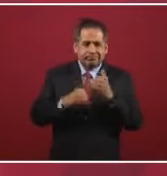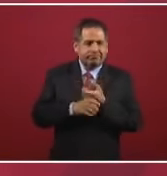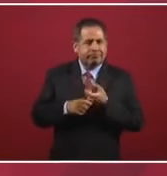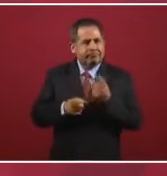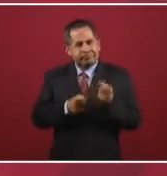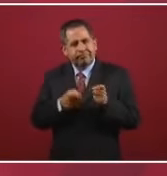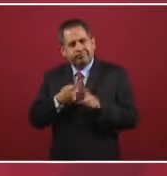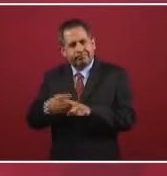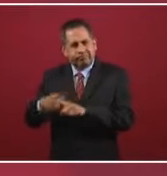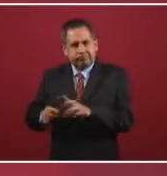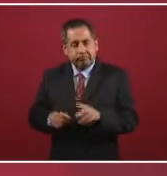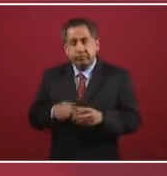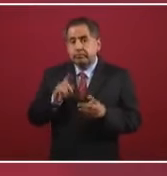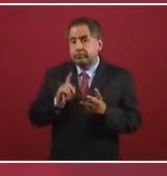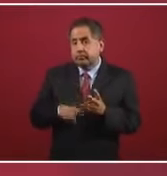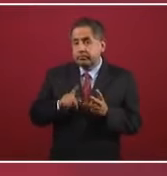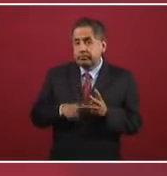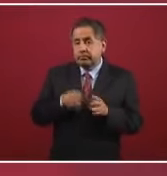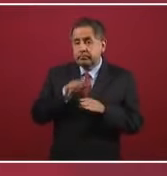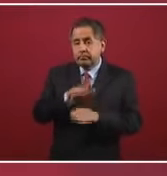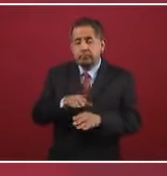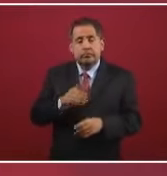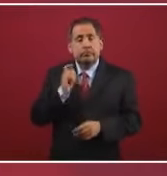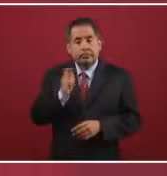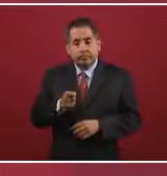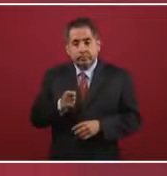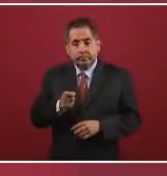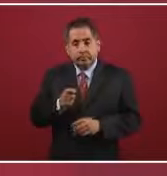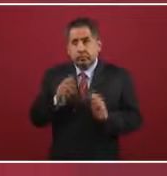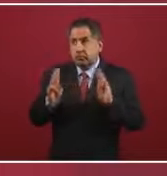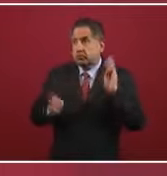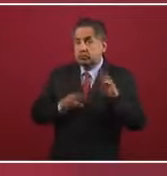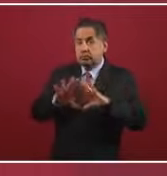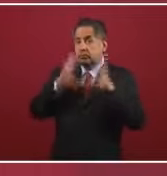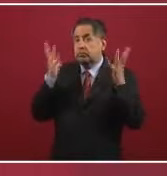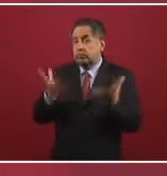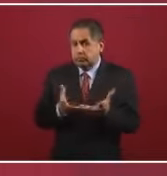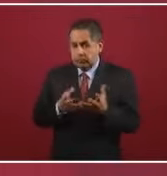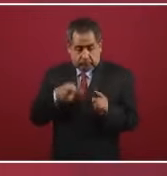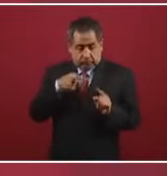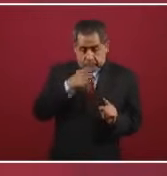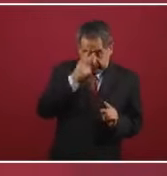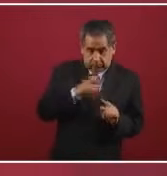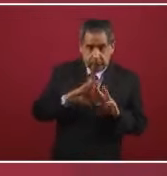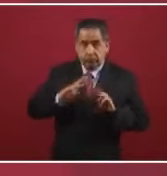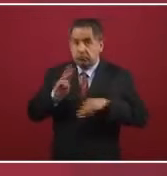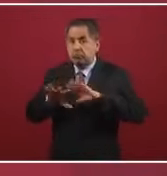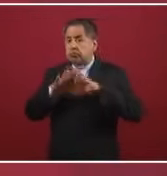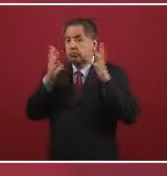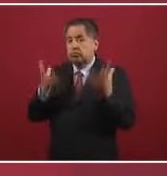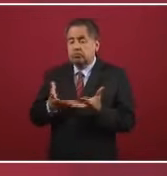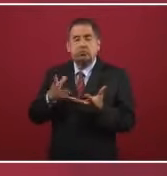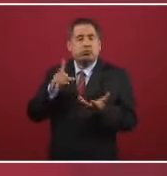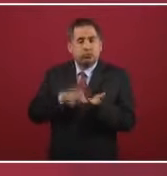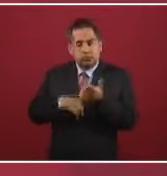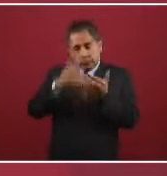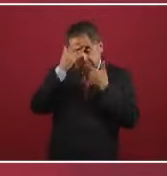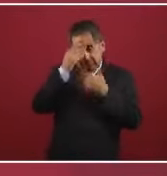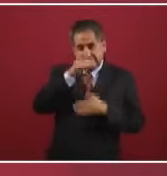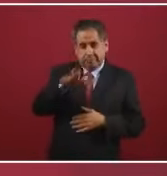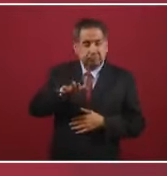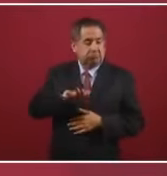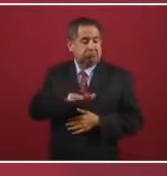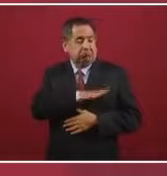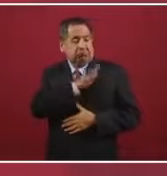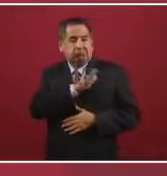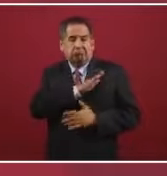y respecto a la lucha en el mundo contra el terrorismo que está vinculado al supremacismo